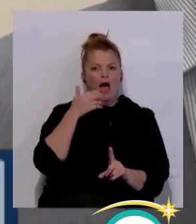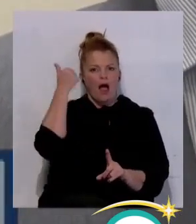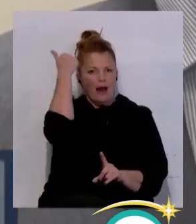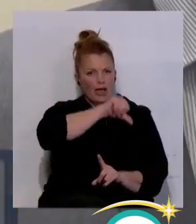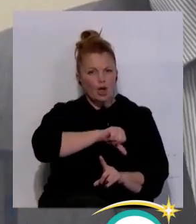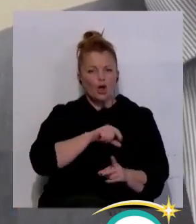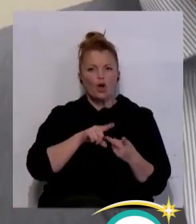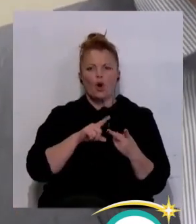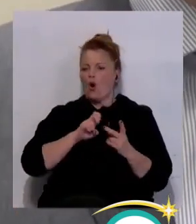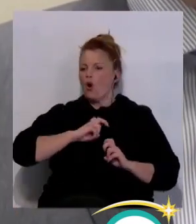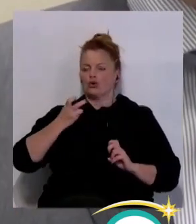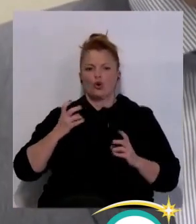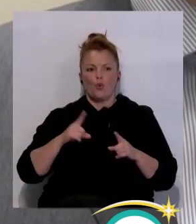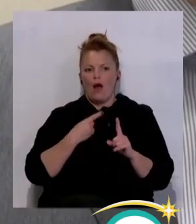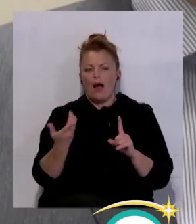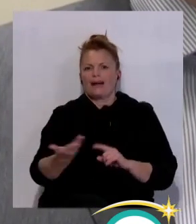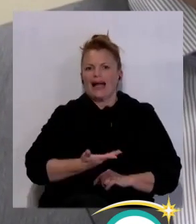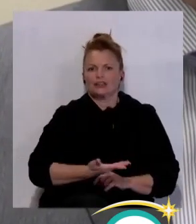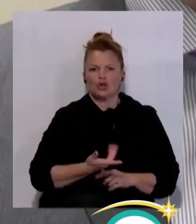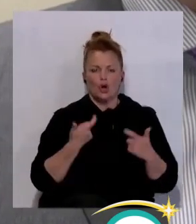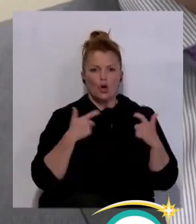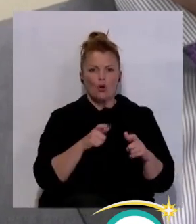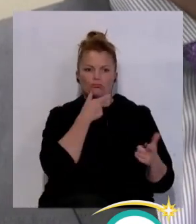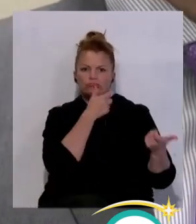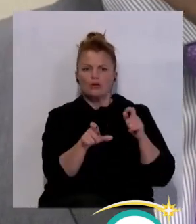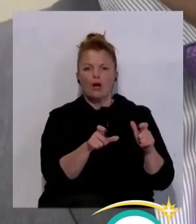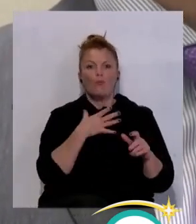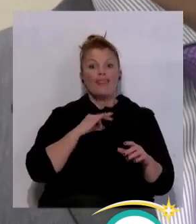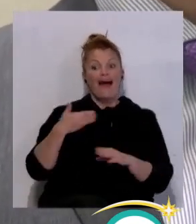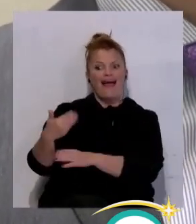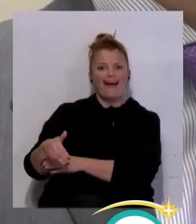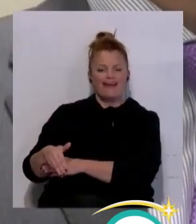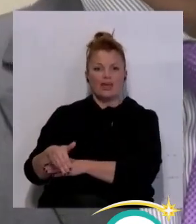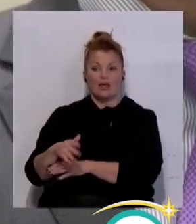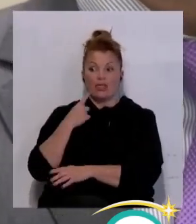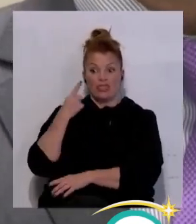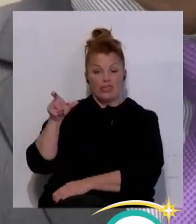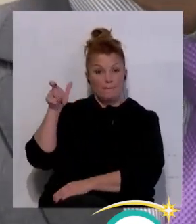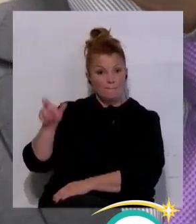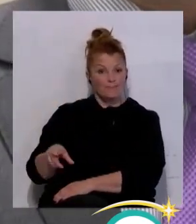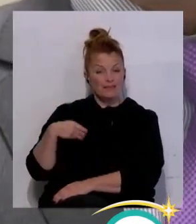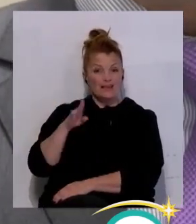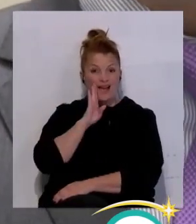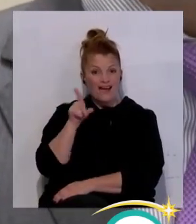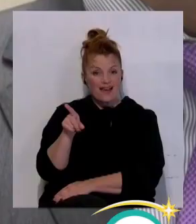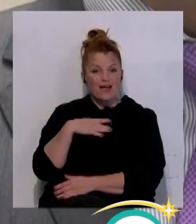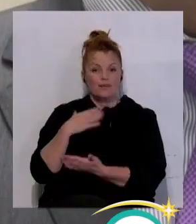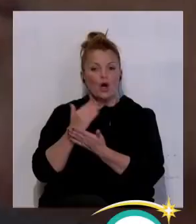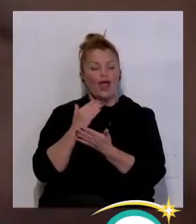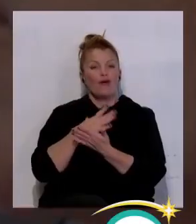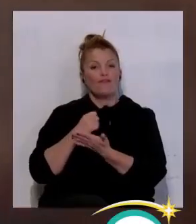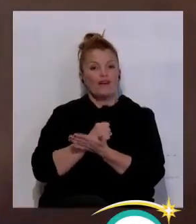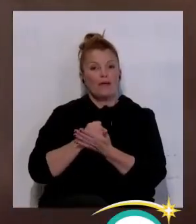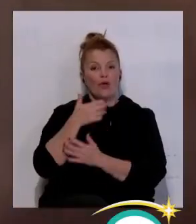otro tipo de agresión que puedan sufrir en las calles. Y como bien dice el presidente del Colegio de